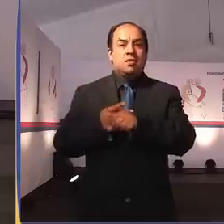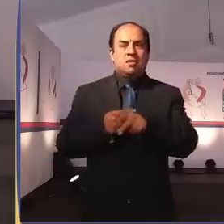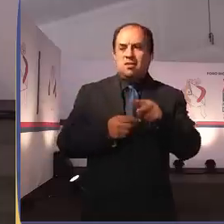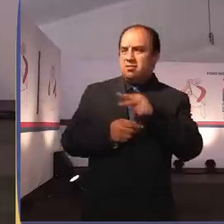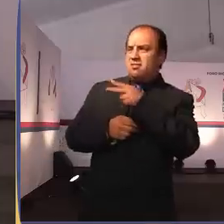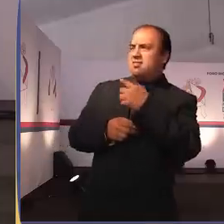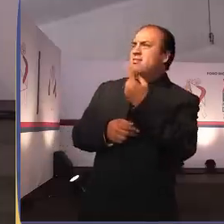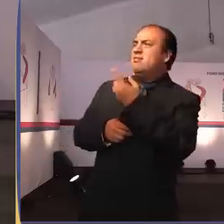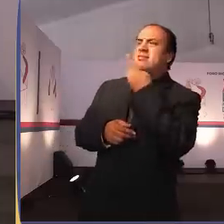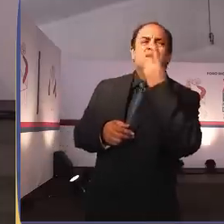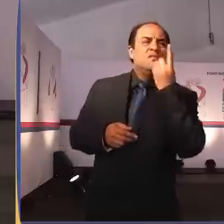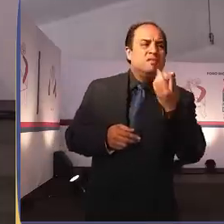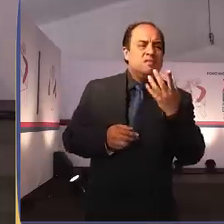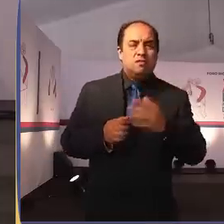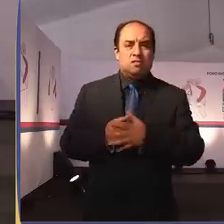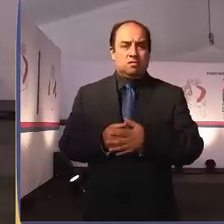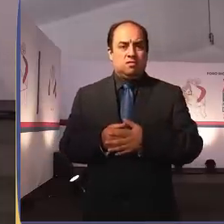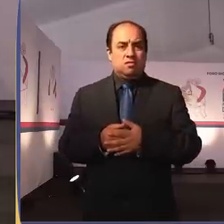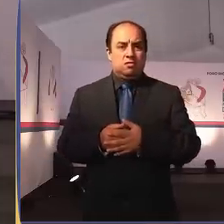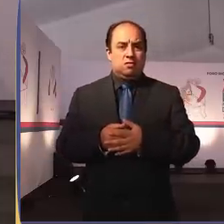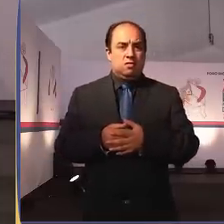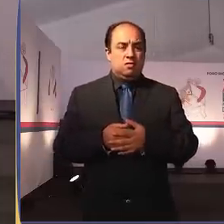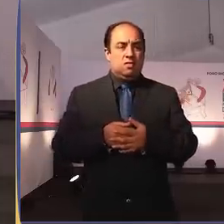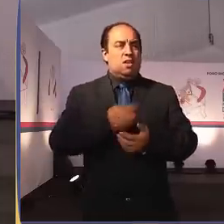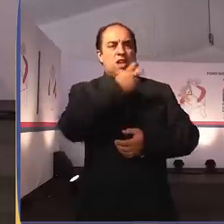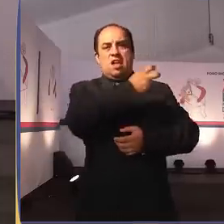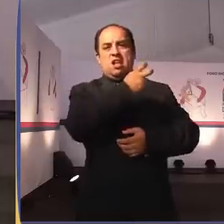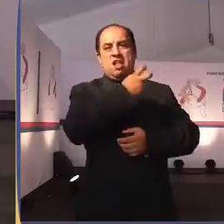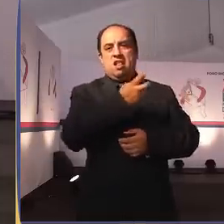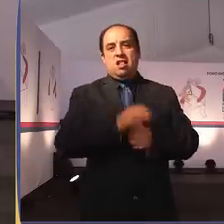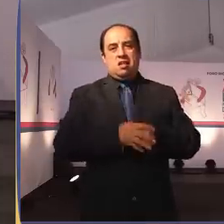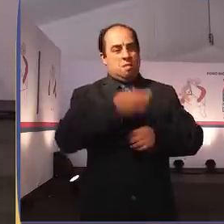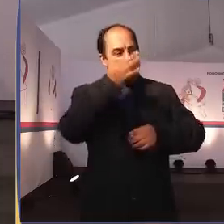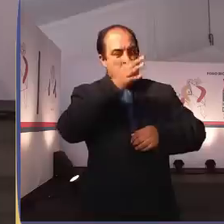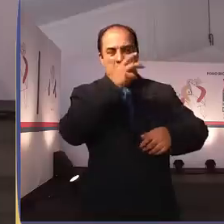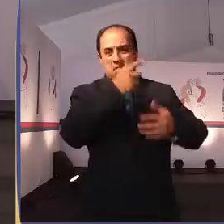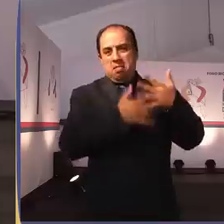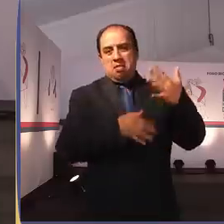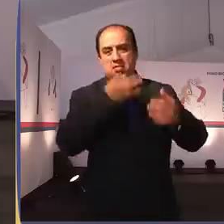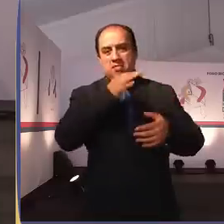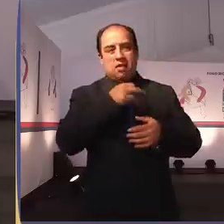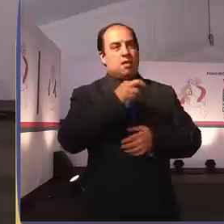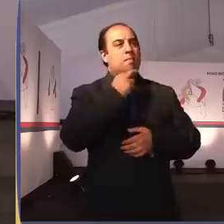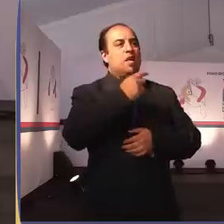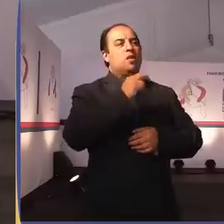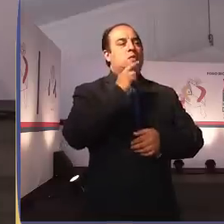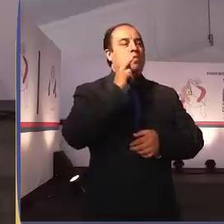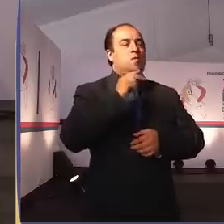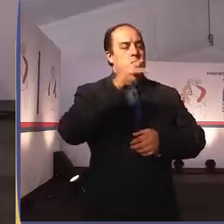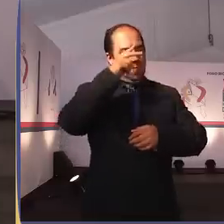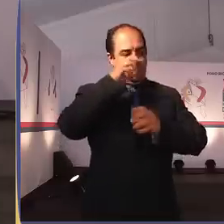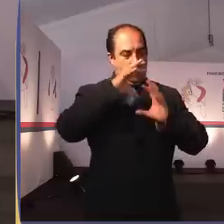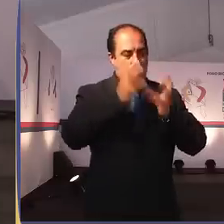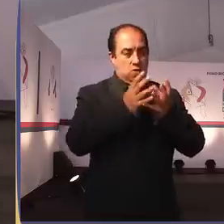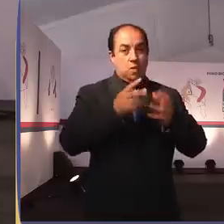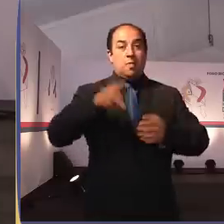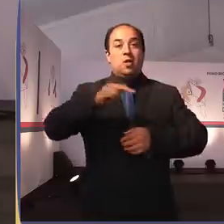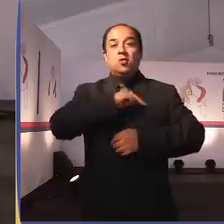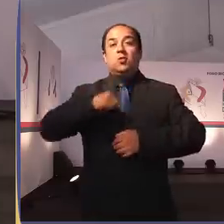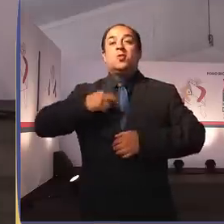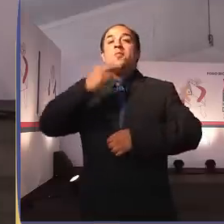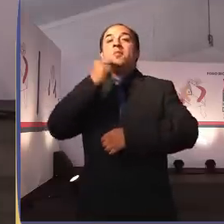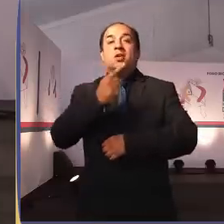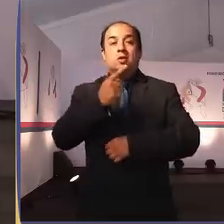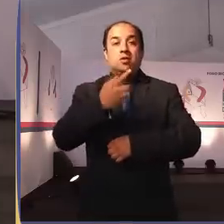dijo? Que aquellos hijos de tal por cual son los mejores del mundo, pero que nosotros somos los mejores. Y se creó un